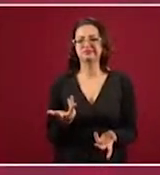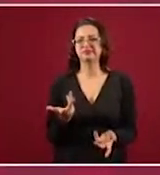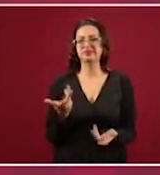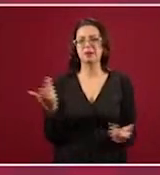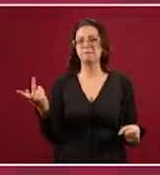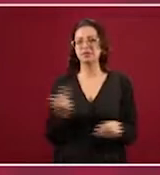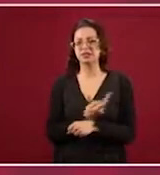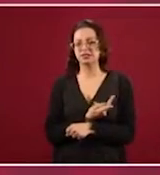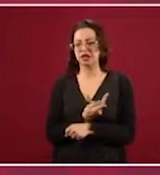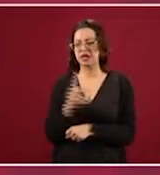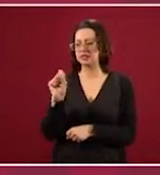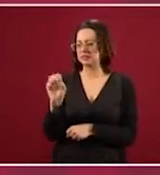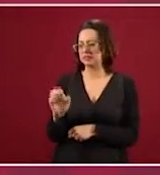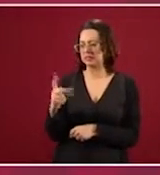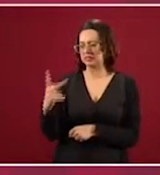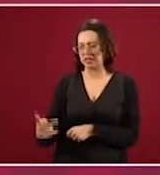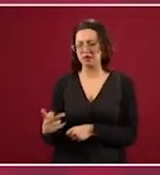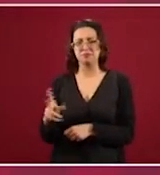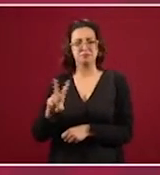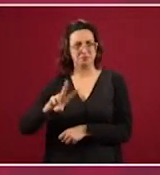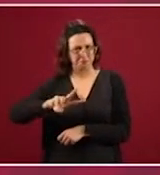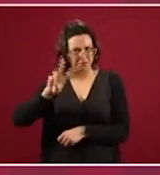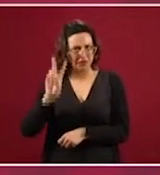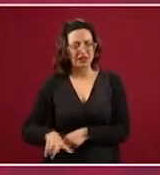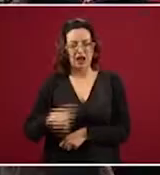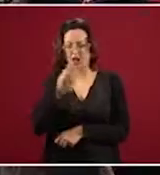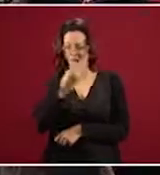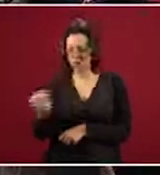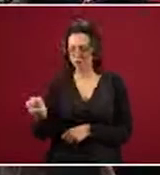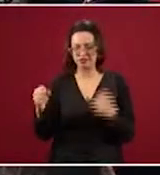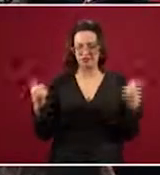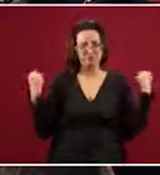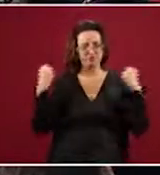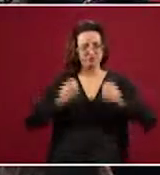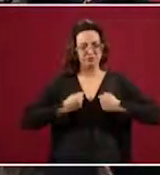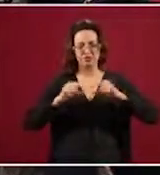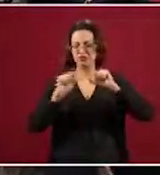Secretaría tener un programa obligatorio nacional